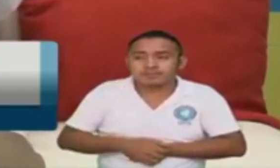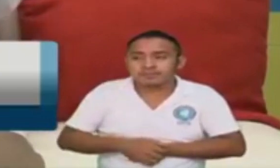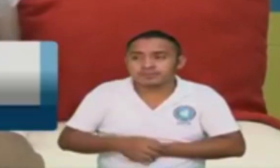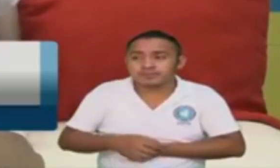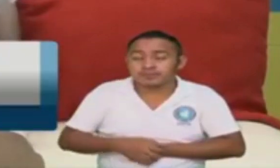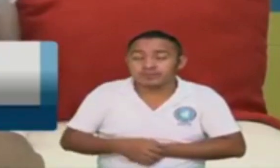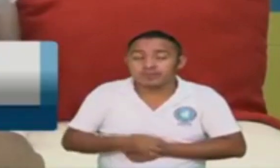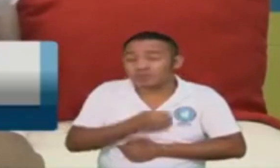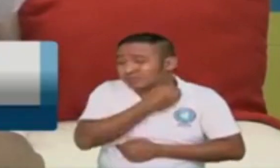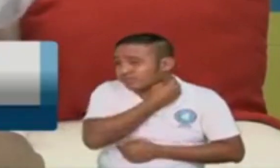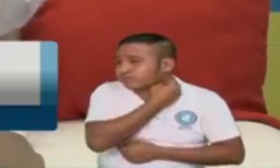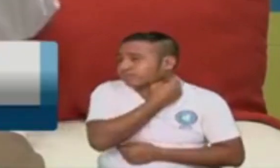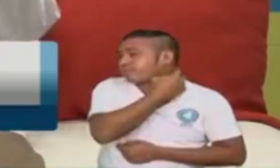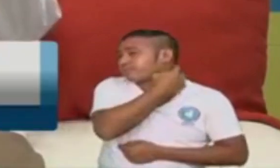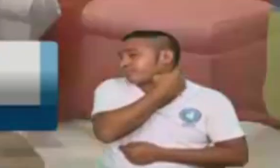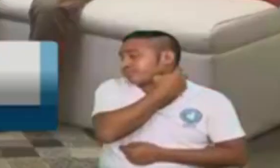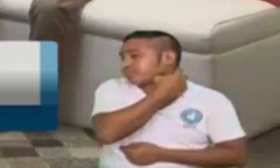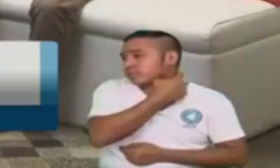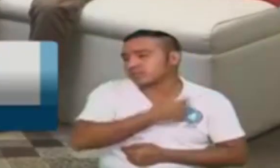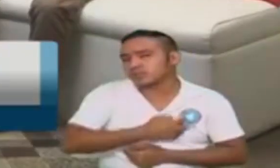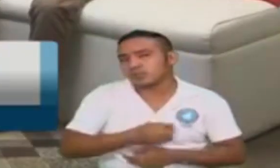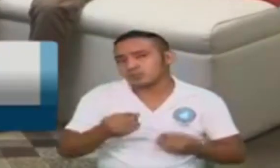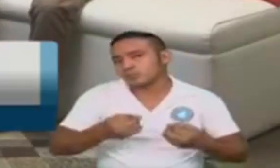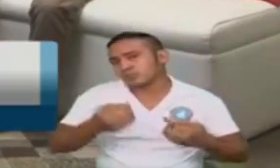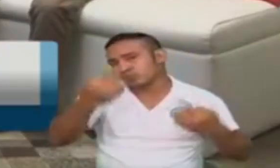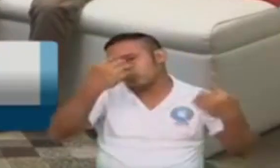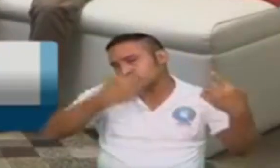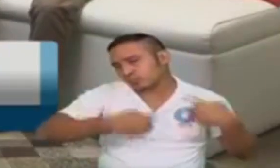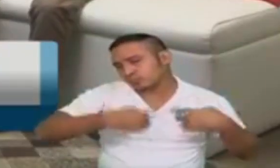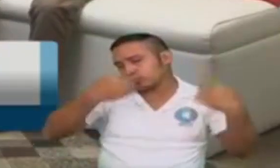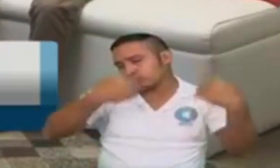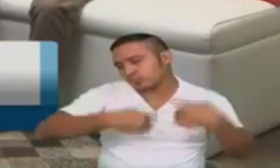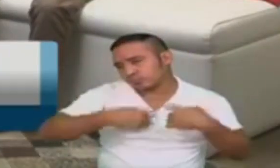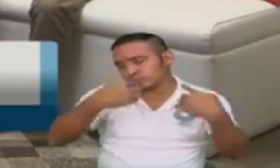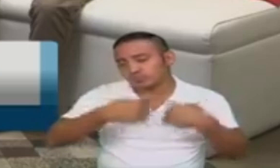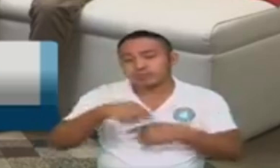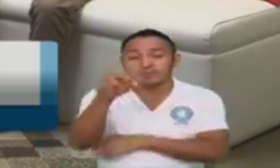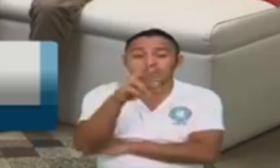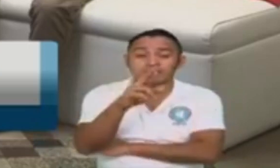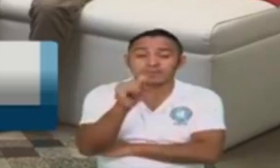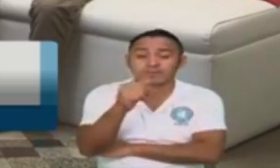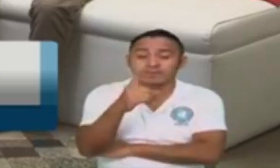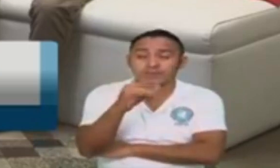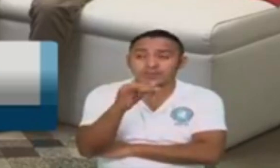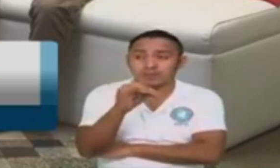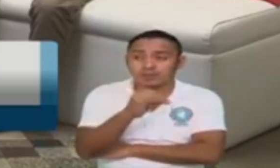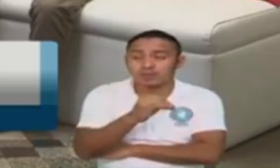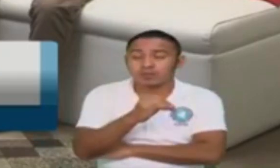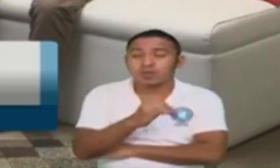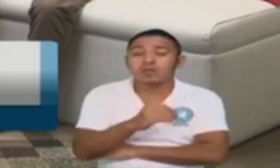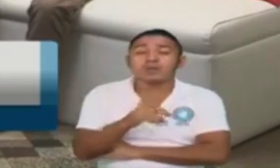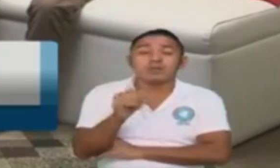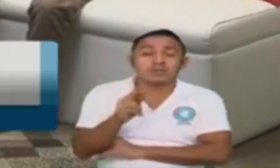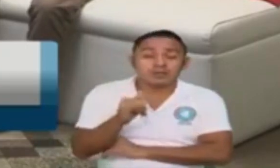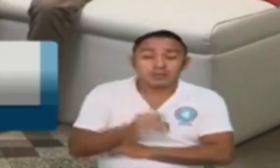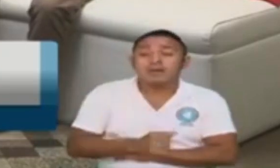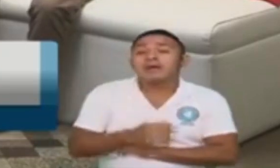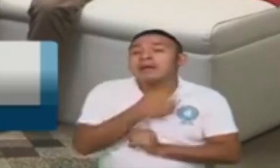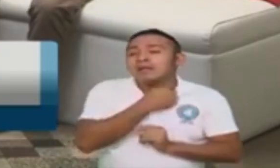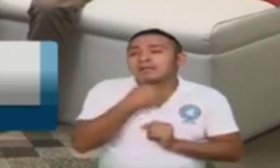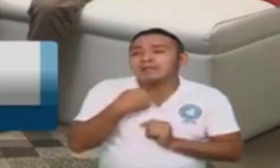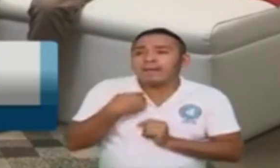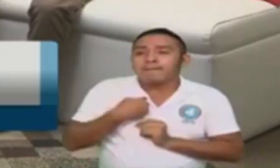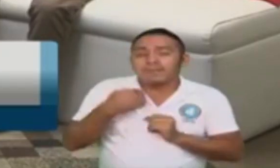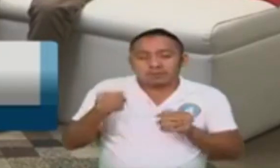creció un ganglio y te sometieron a muchas sesiones de radioterapia, entonces, como una reacción adversa, pues, como